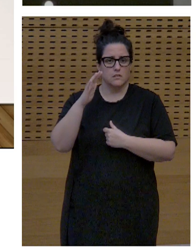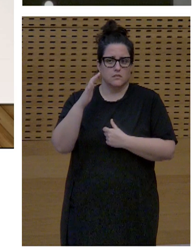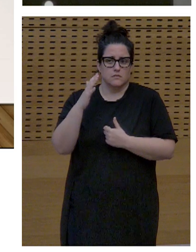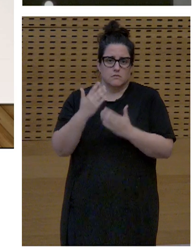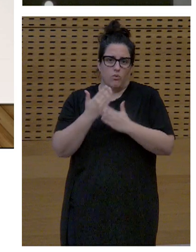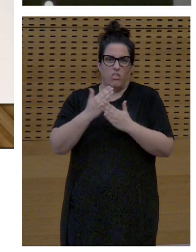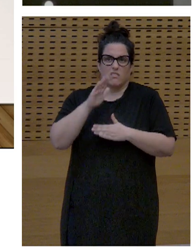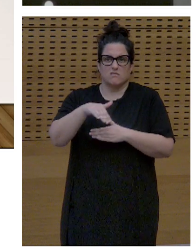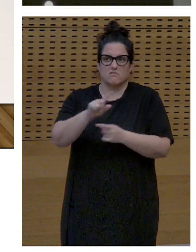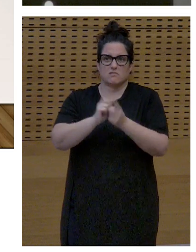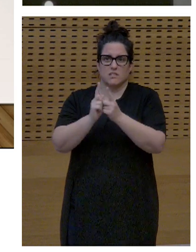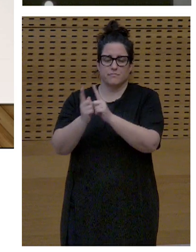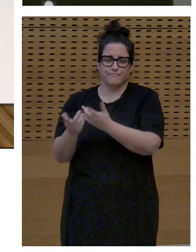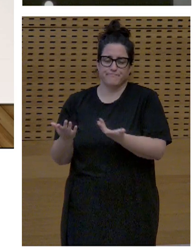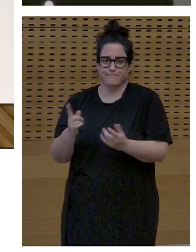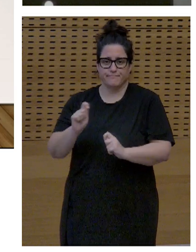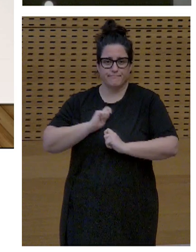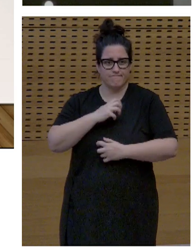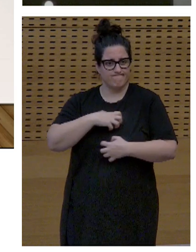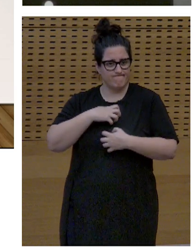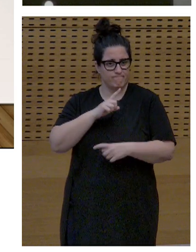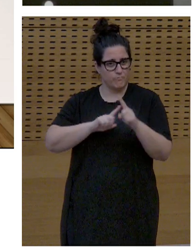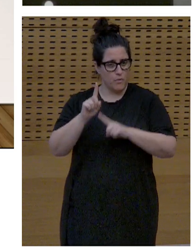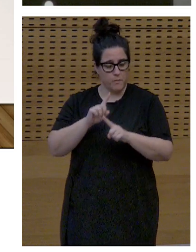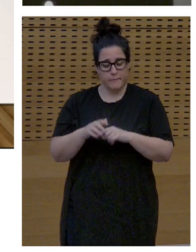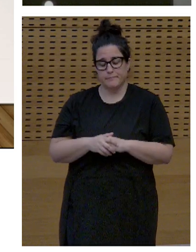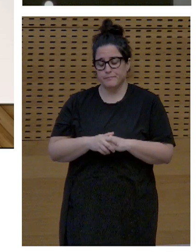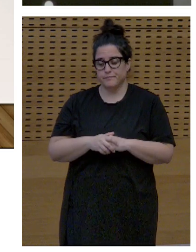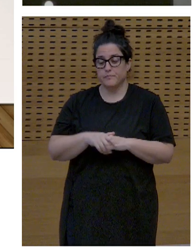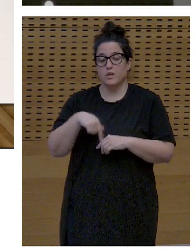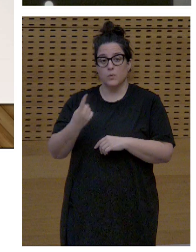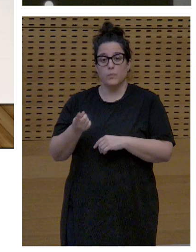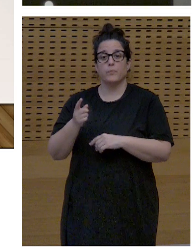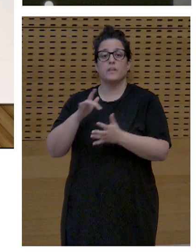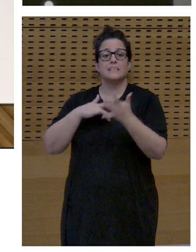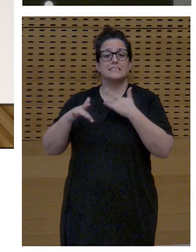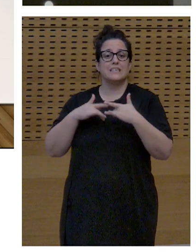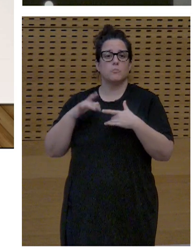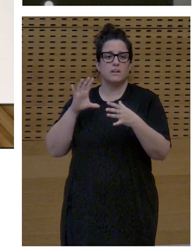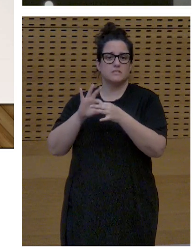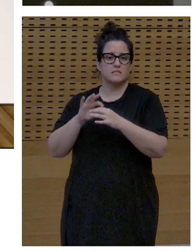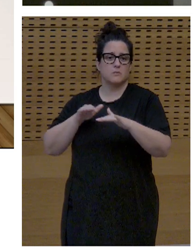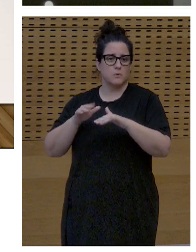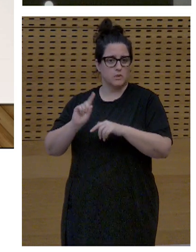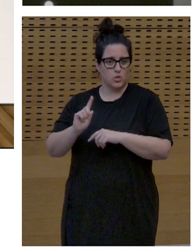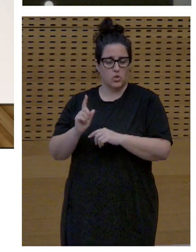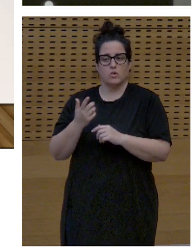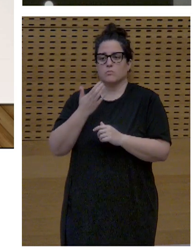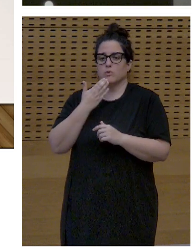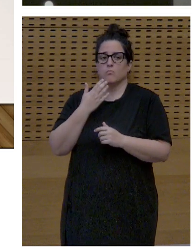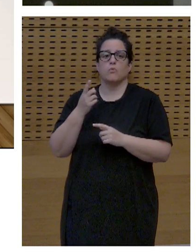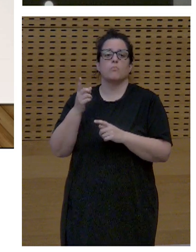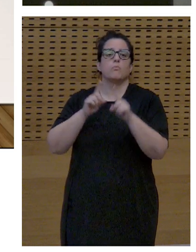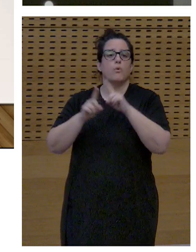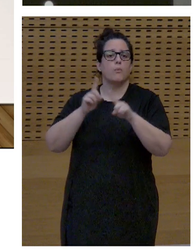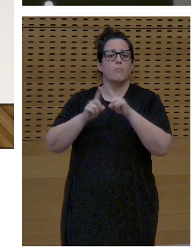día a día. Y dentro de los síntomas no motores, pues los problemas del sueño. Pues que no duermo, que me levanto